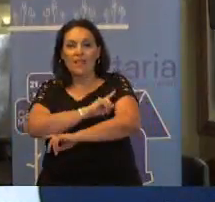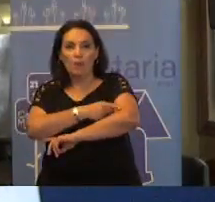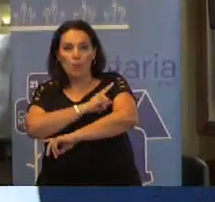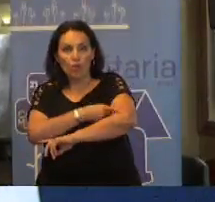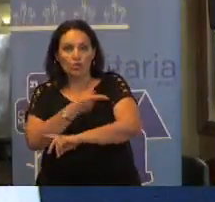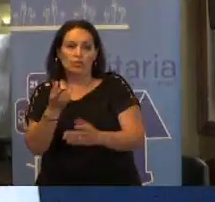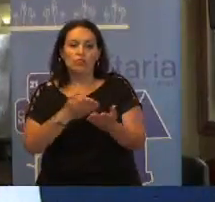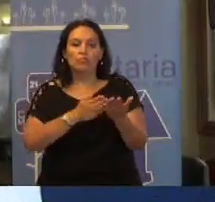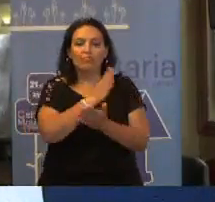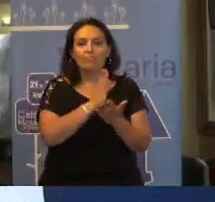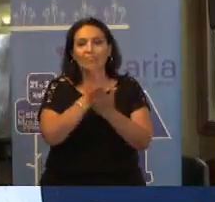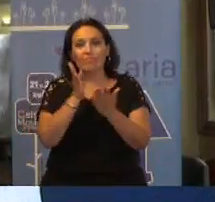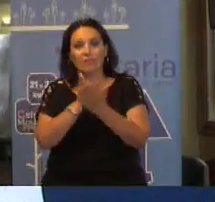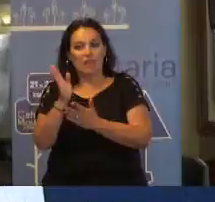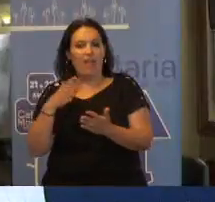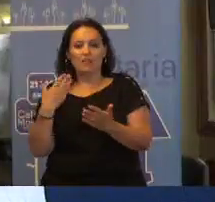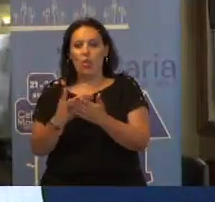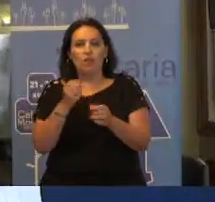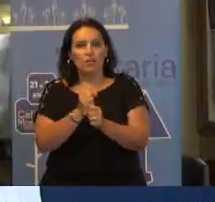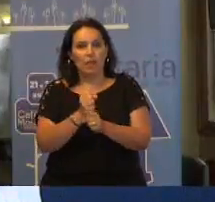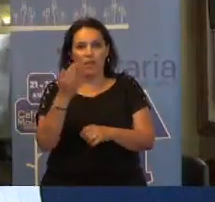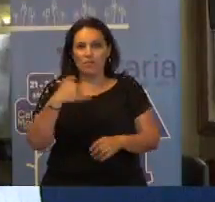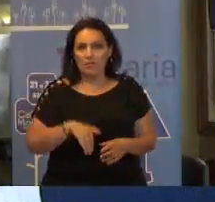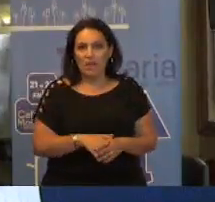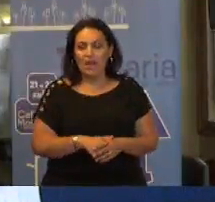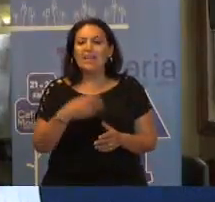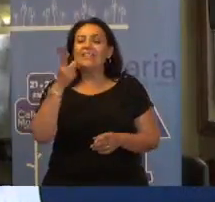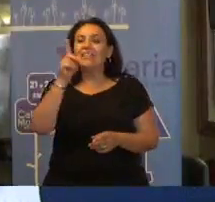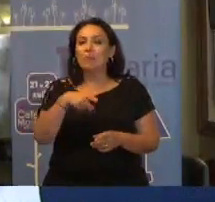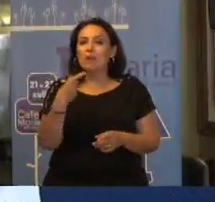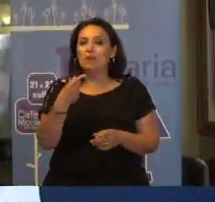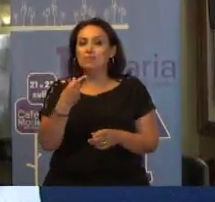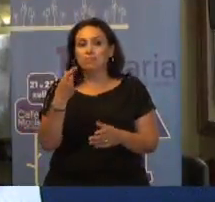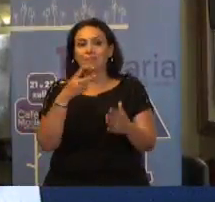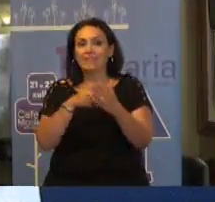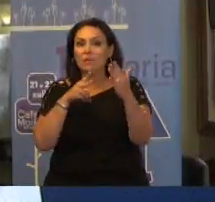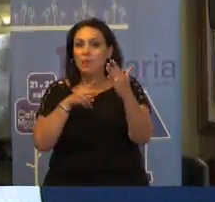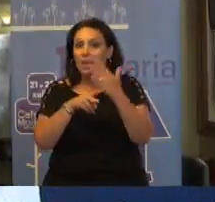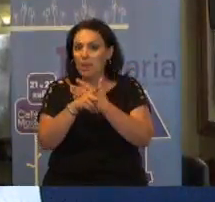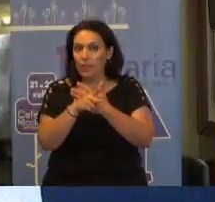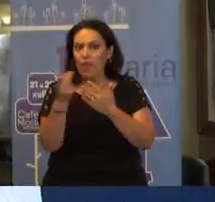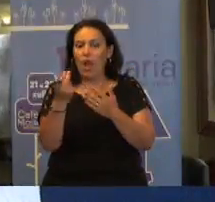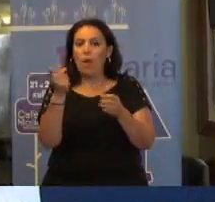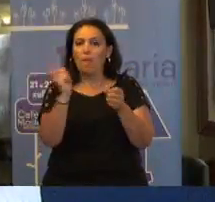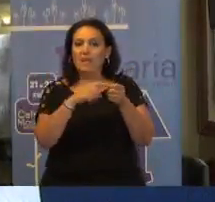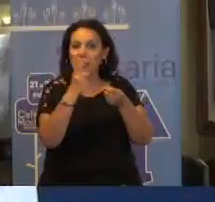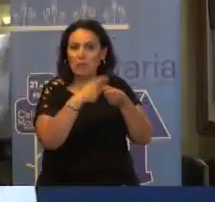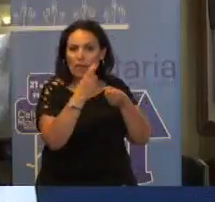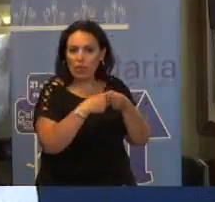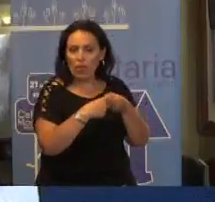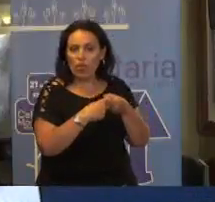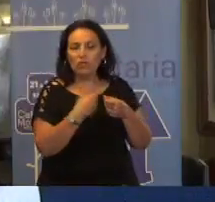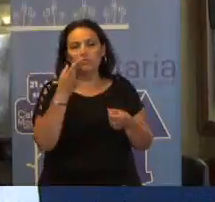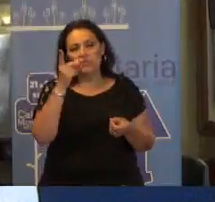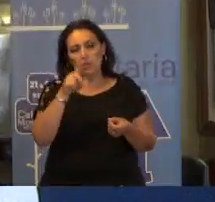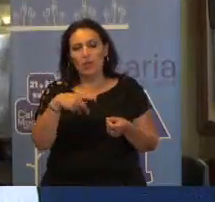están traballadas, e, por suposto, a participación e transparencia, a remunicipalización, a limpeza